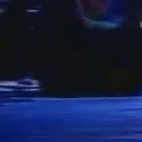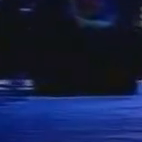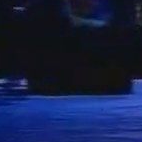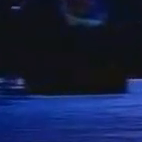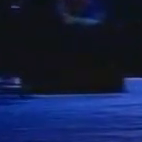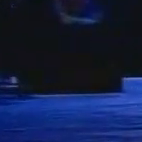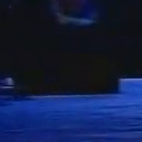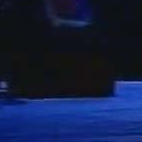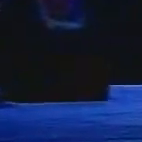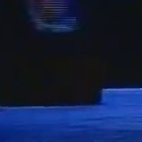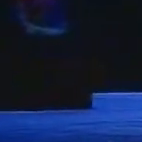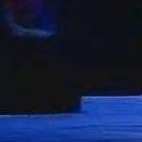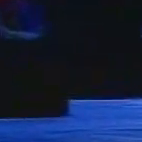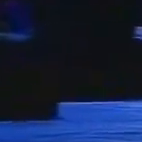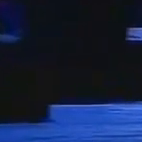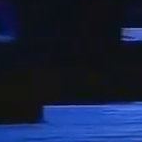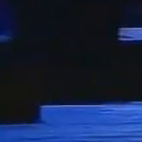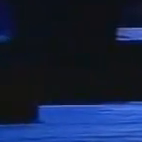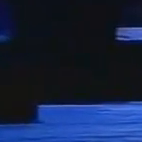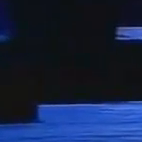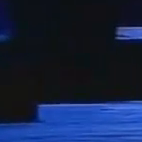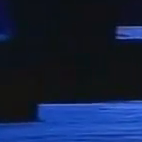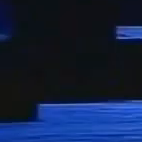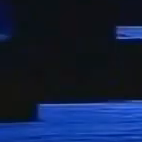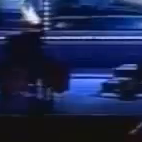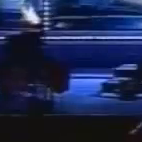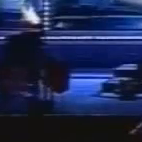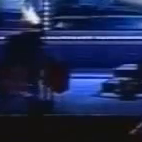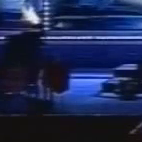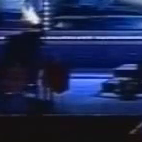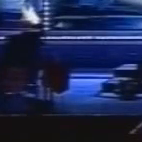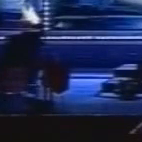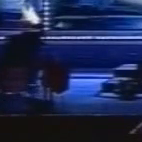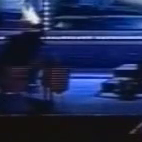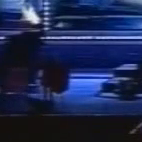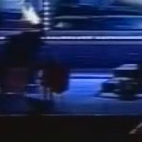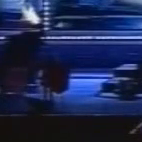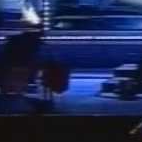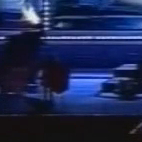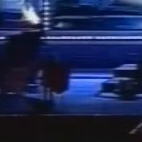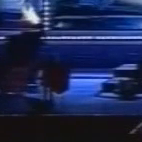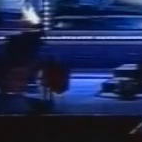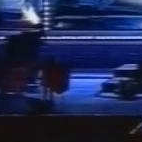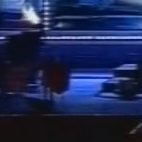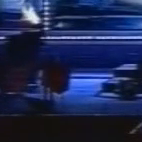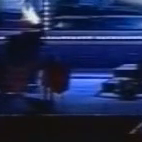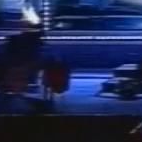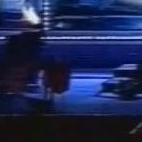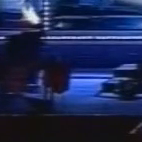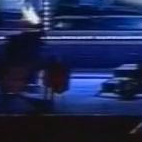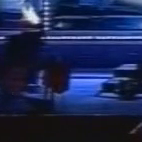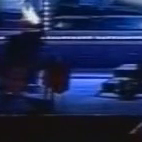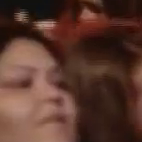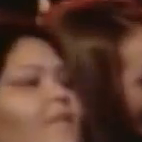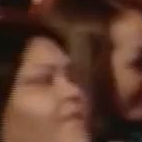berro! ¡Que es el nuevo plato de la Canary Wolf! ¡Es aplauso para los maricones!